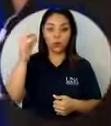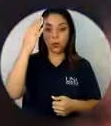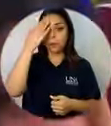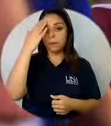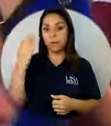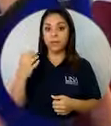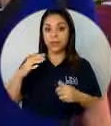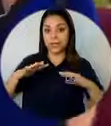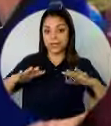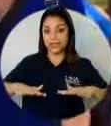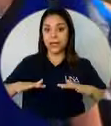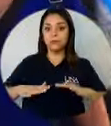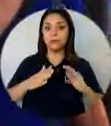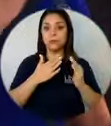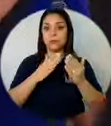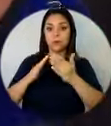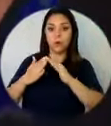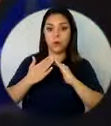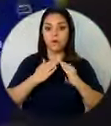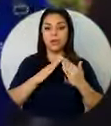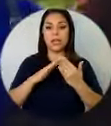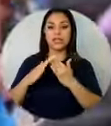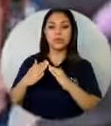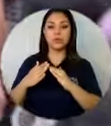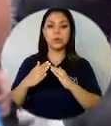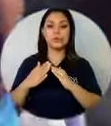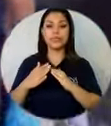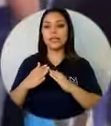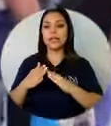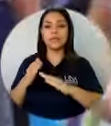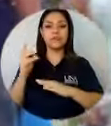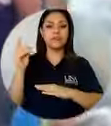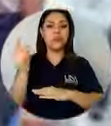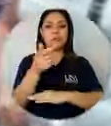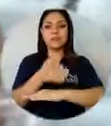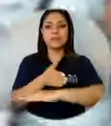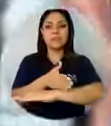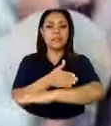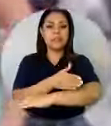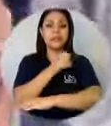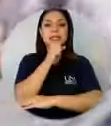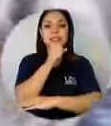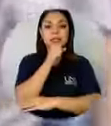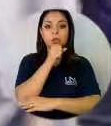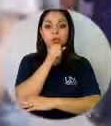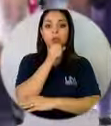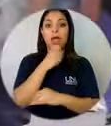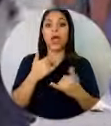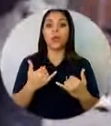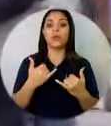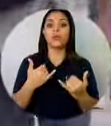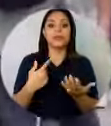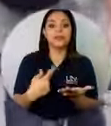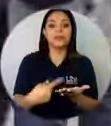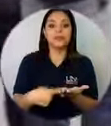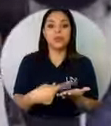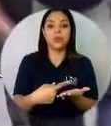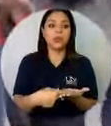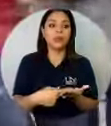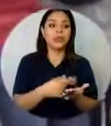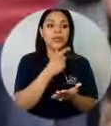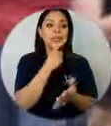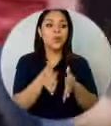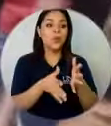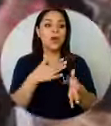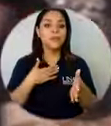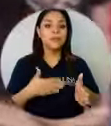porque estamos en una población que está envejeciendo de forma acelerada. Ahorita estamos discutiendo quién cuida a los niños, pero dentro de